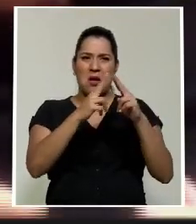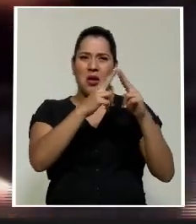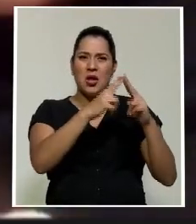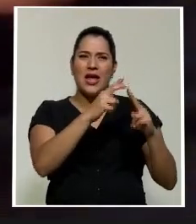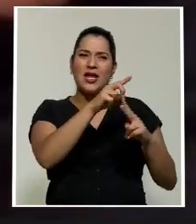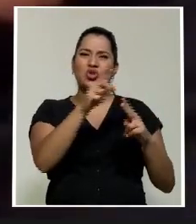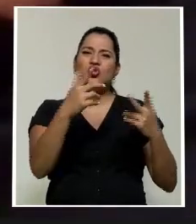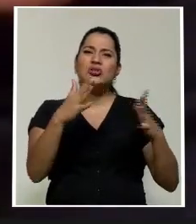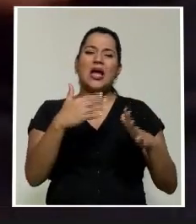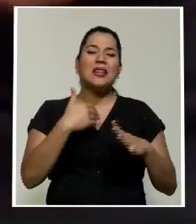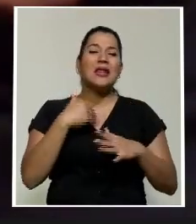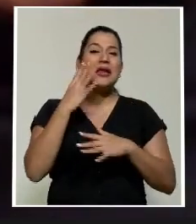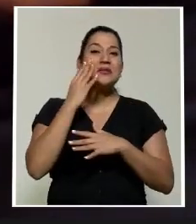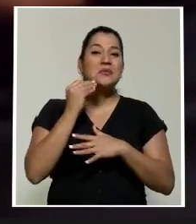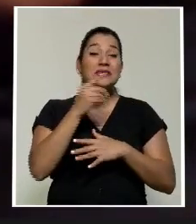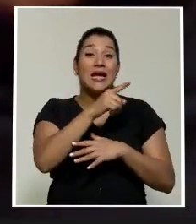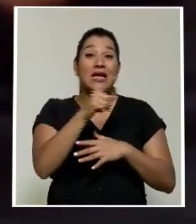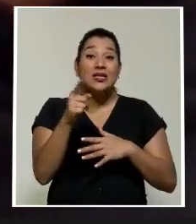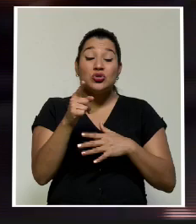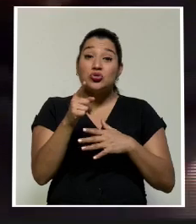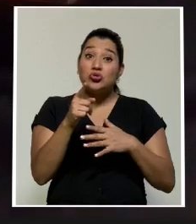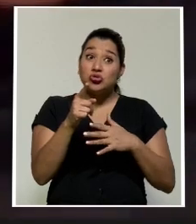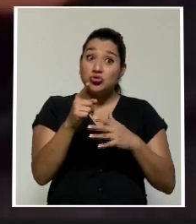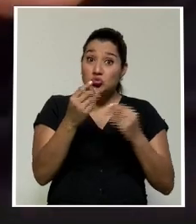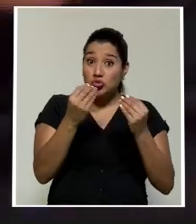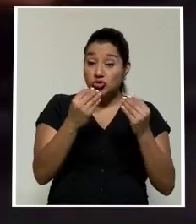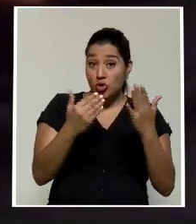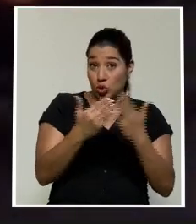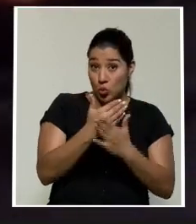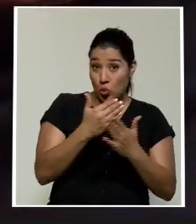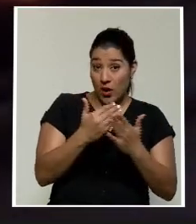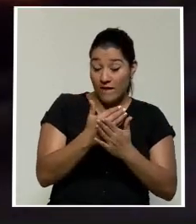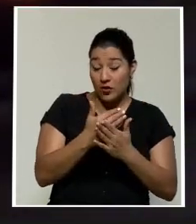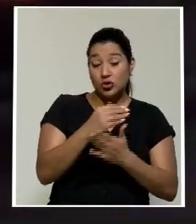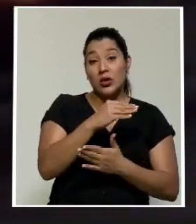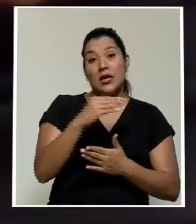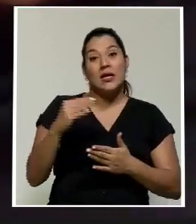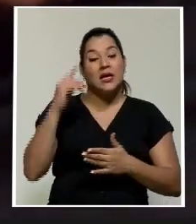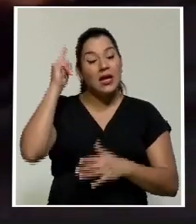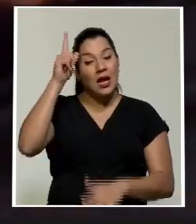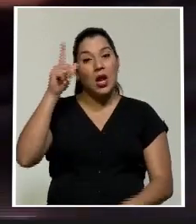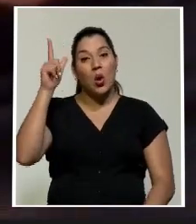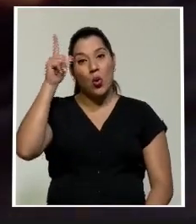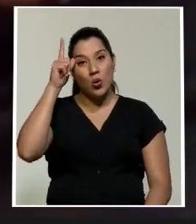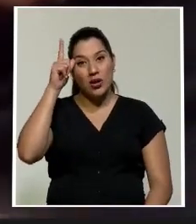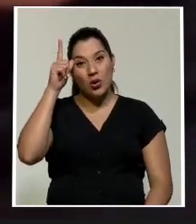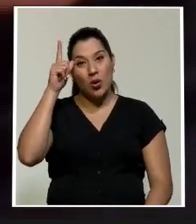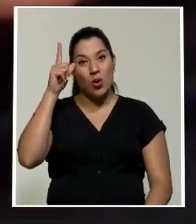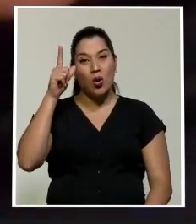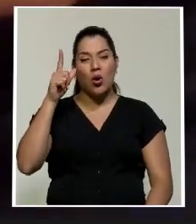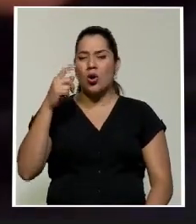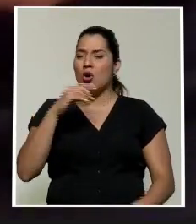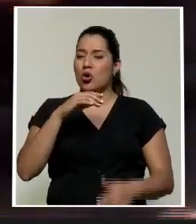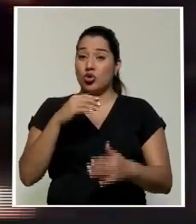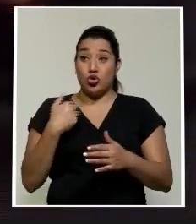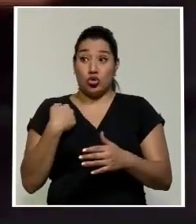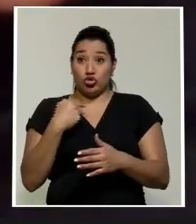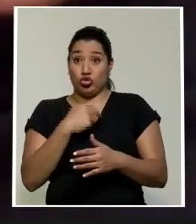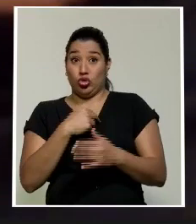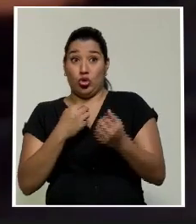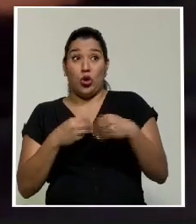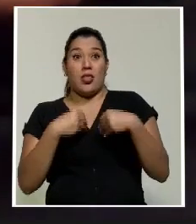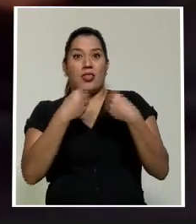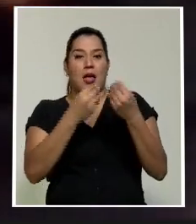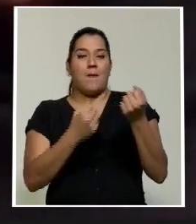experimentados. Algunos de ellos han entrado nuevos y obviamente hay todo el apoyo de toda esta